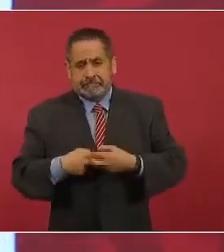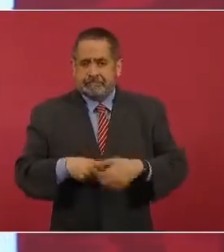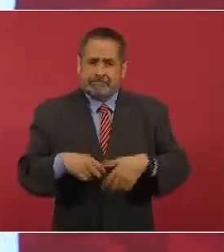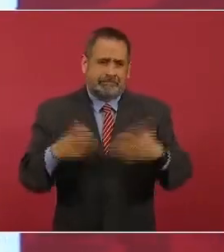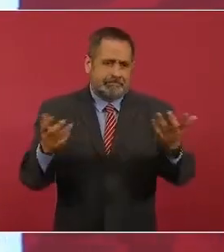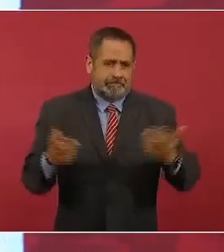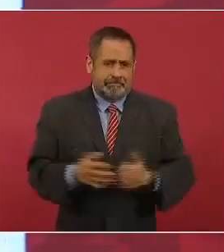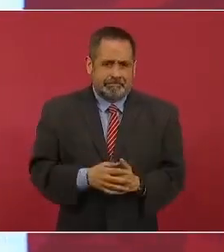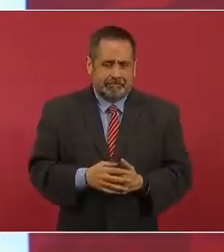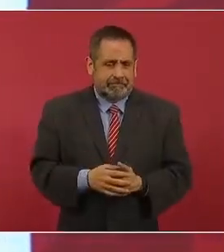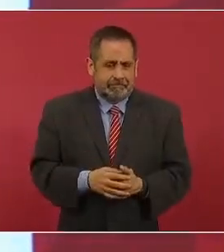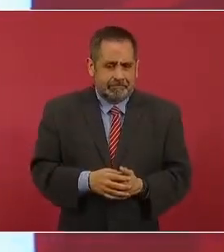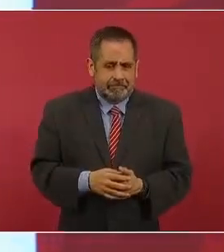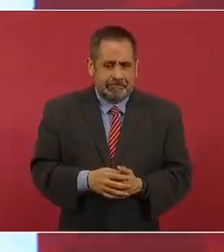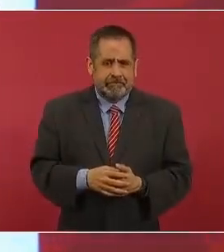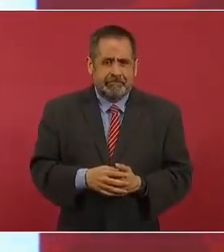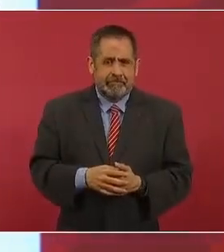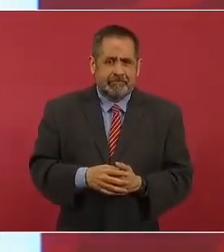No hay